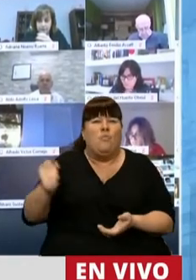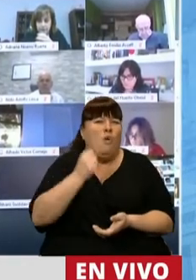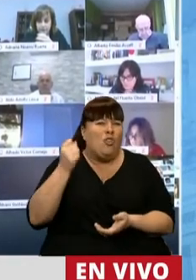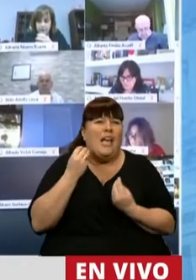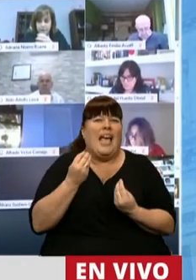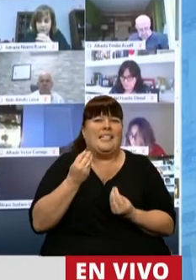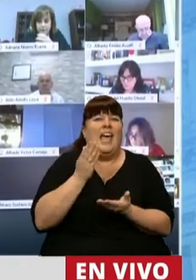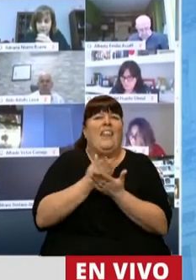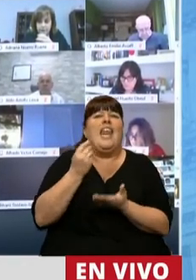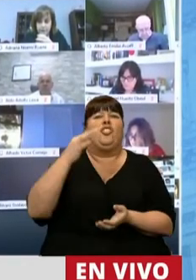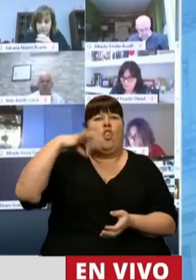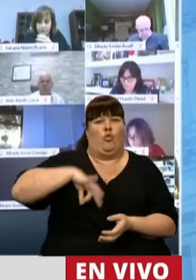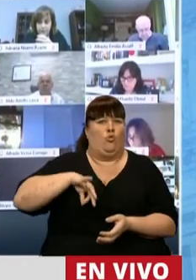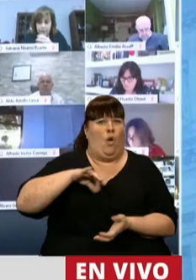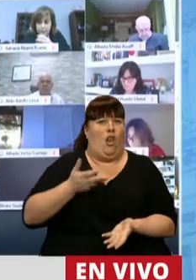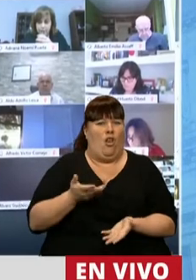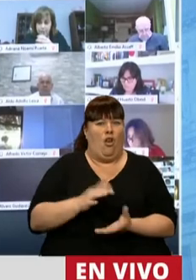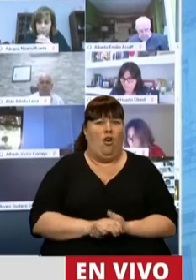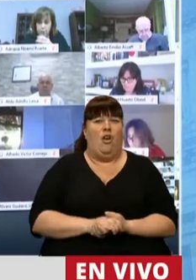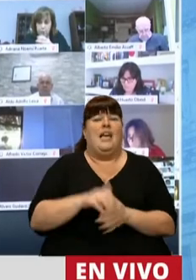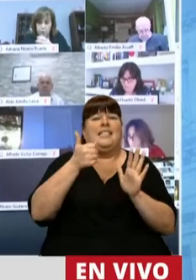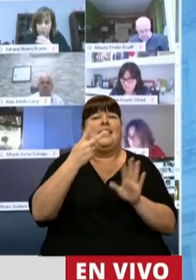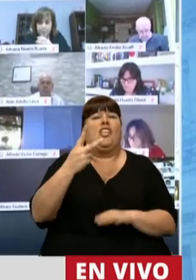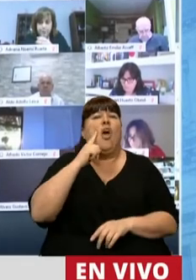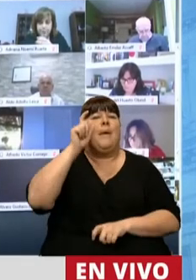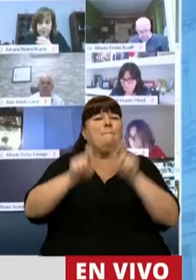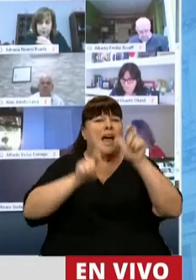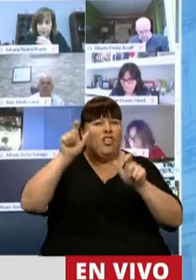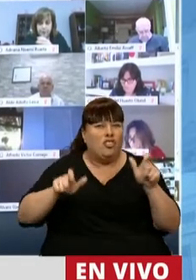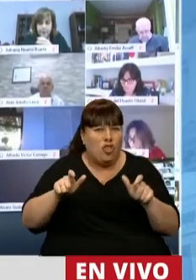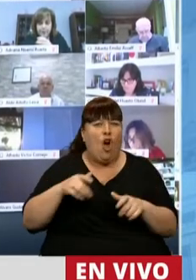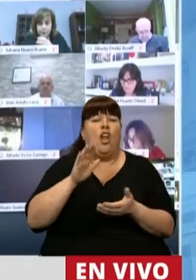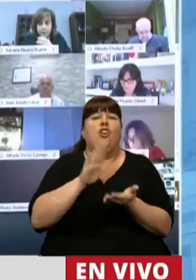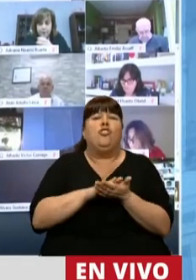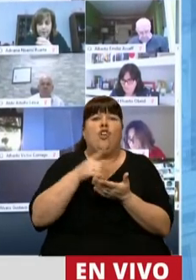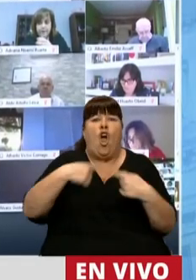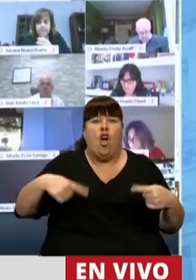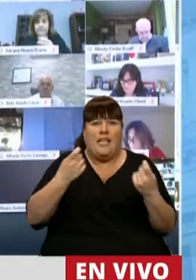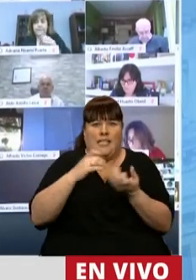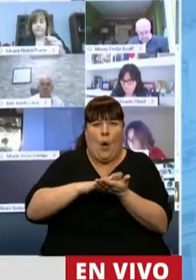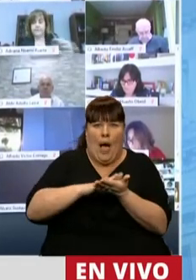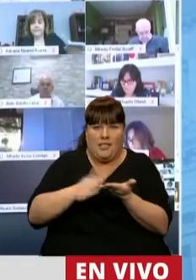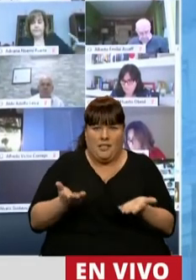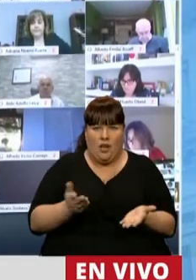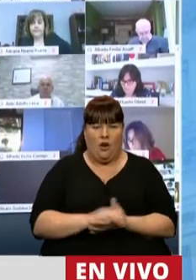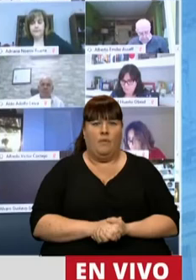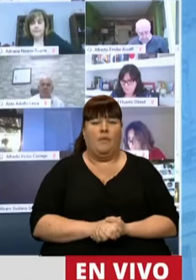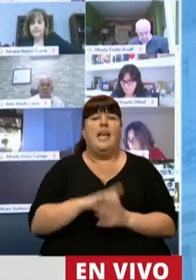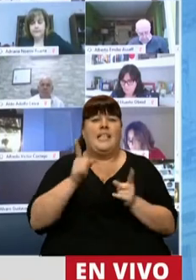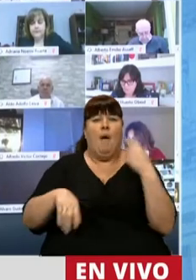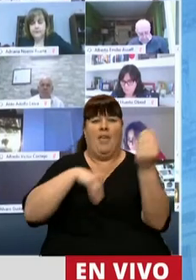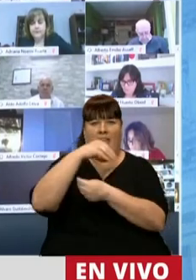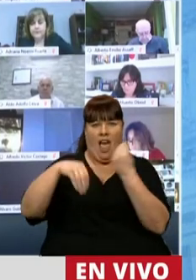elemental, como es el del percibir el salario, a 62.000 personas que impactan sobre sus necesidades básicas y las